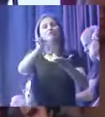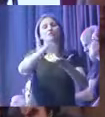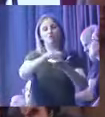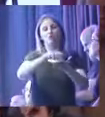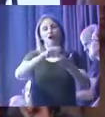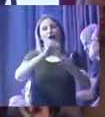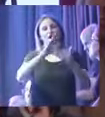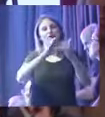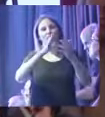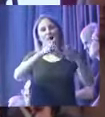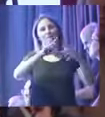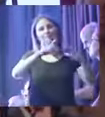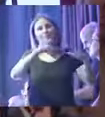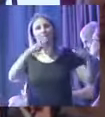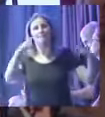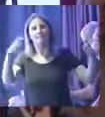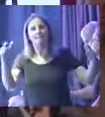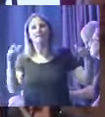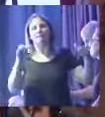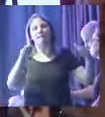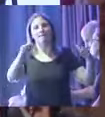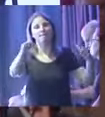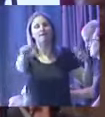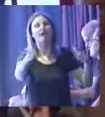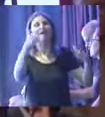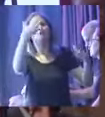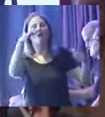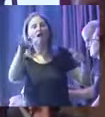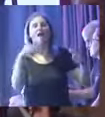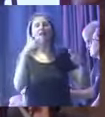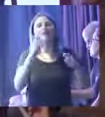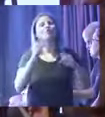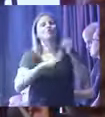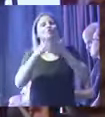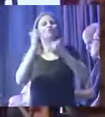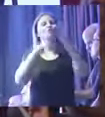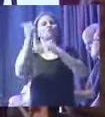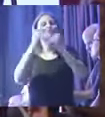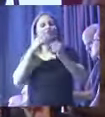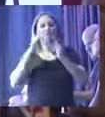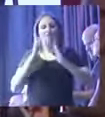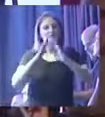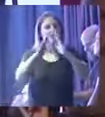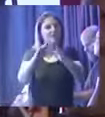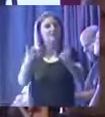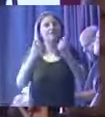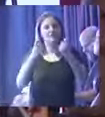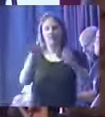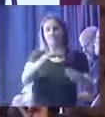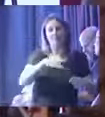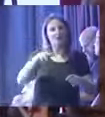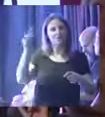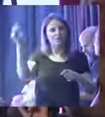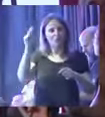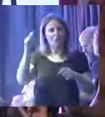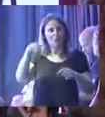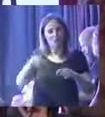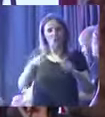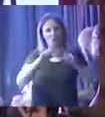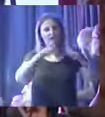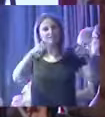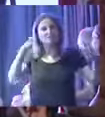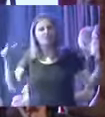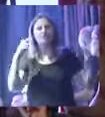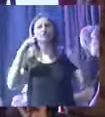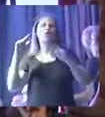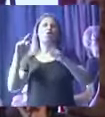Montevideo rural, robando sus espacios, es la construcción de viviendas y la necesidad de espacios públicos, es el crecimiento del